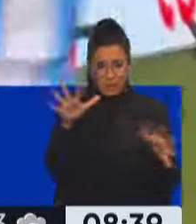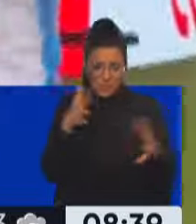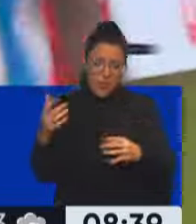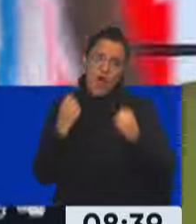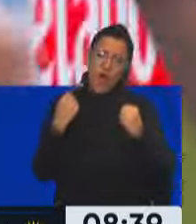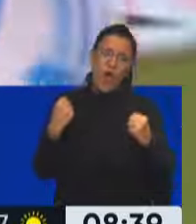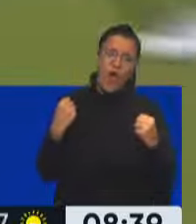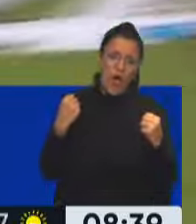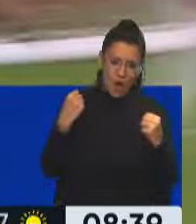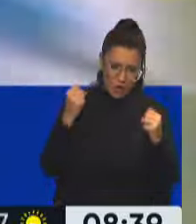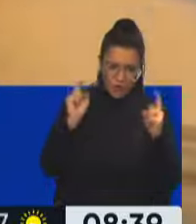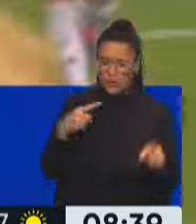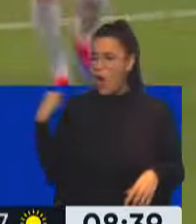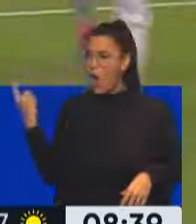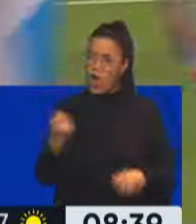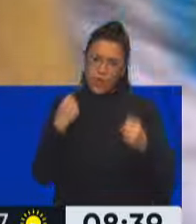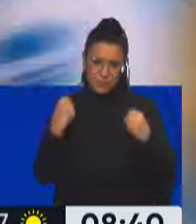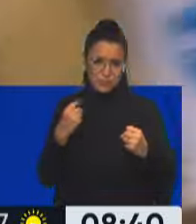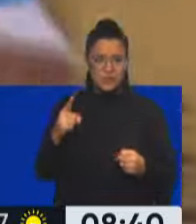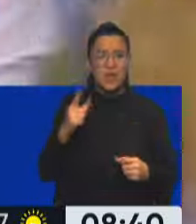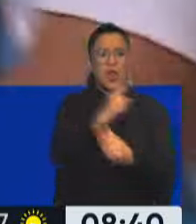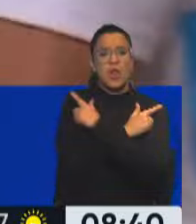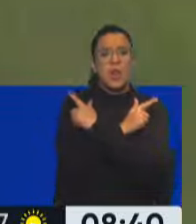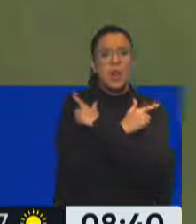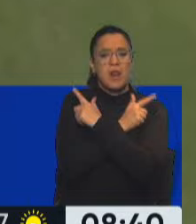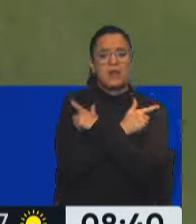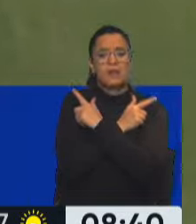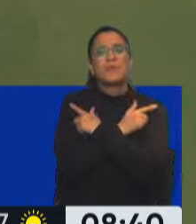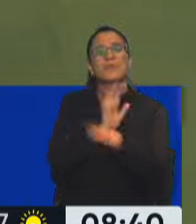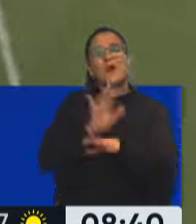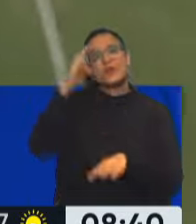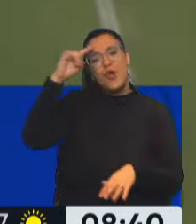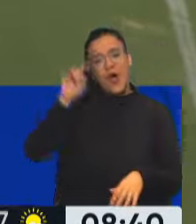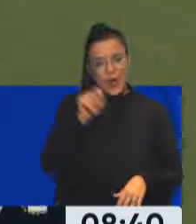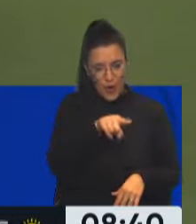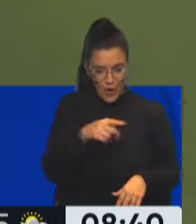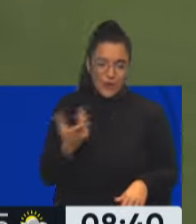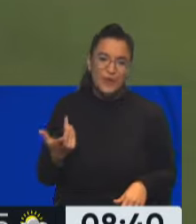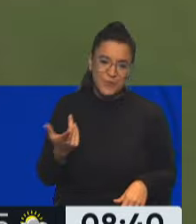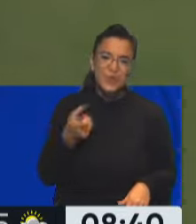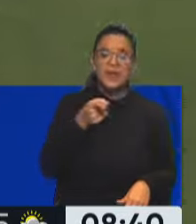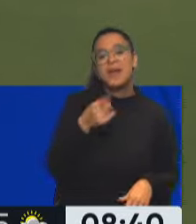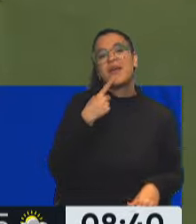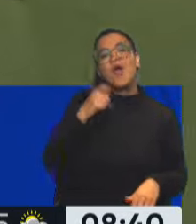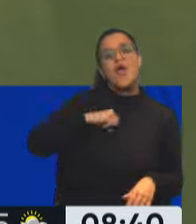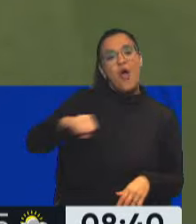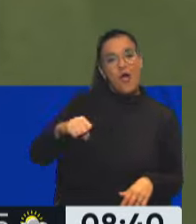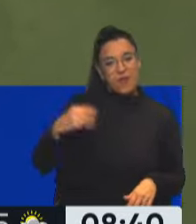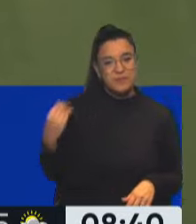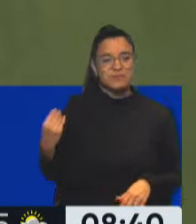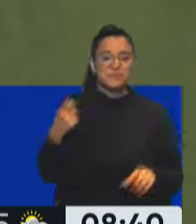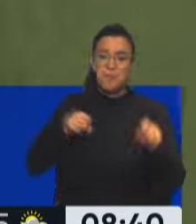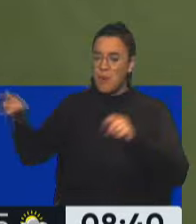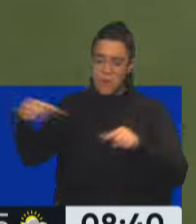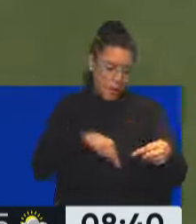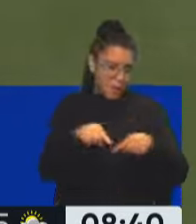importa, gritamos absolutamente todos porque Lautaro, sí, Lautaro Martínez, para el gol de la victoria, serie de rebotes.